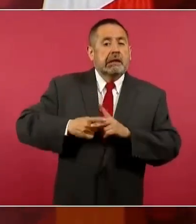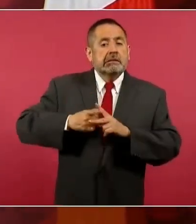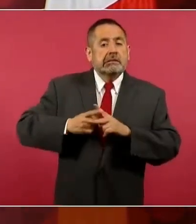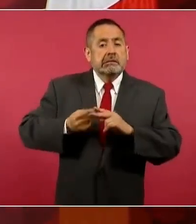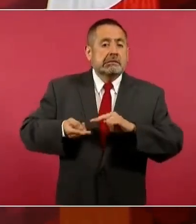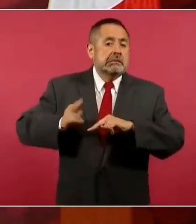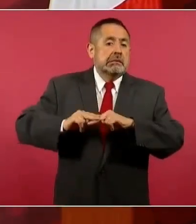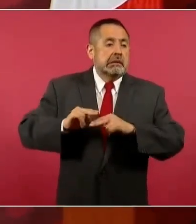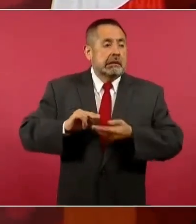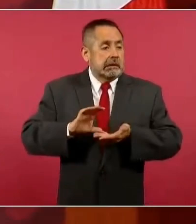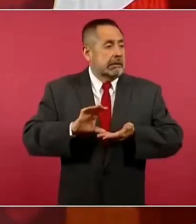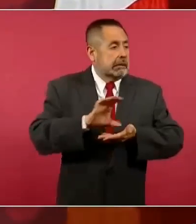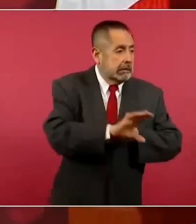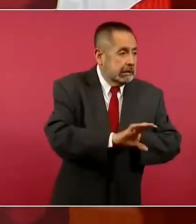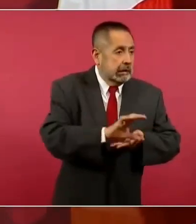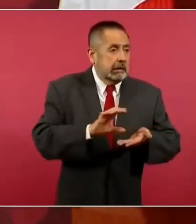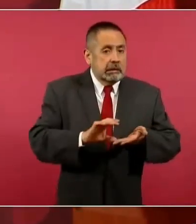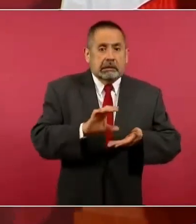deuda